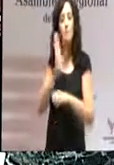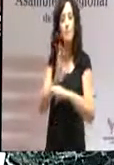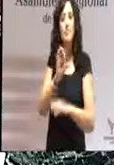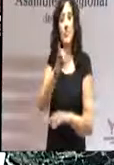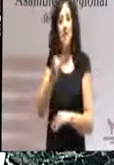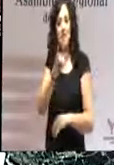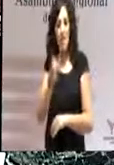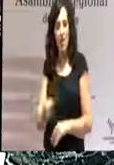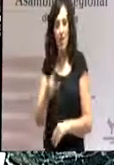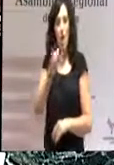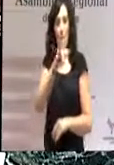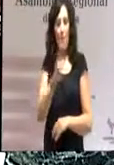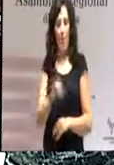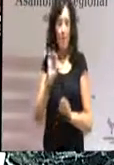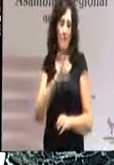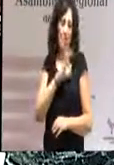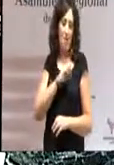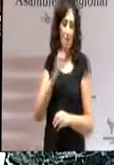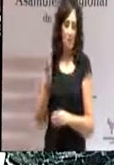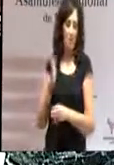López.